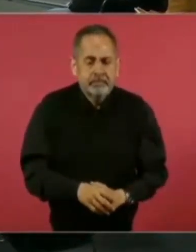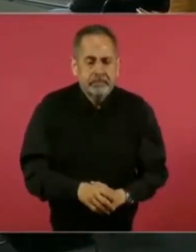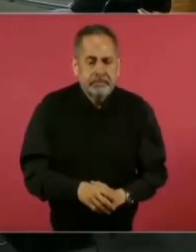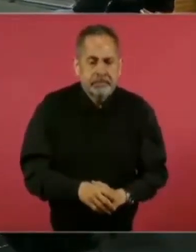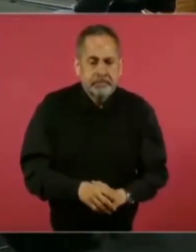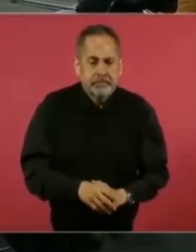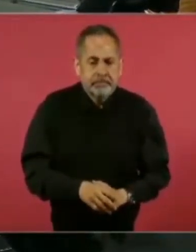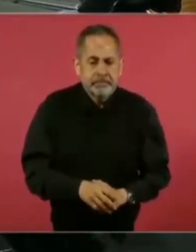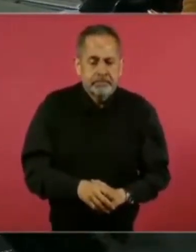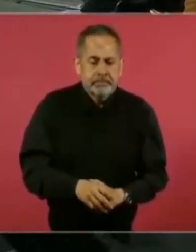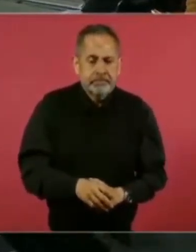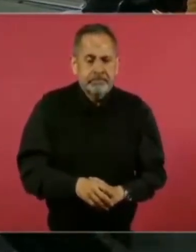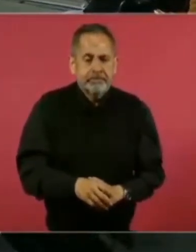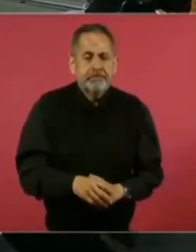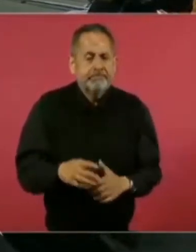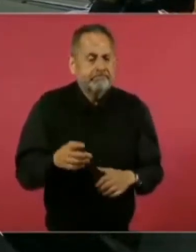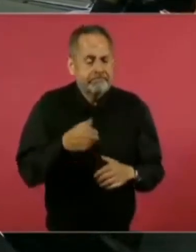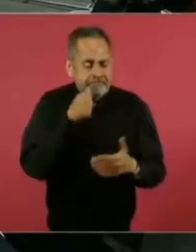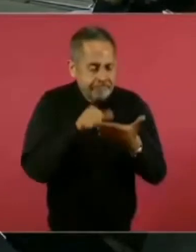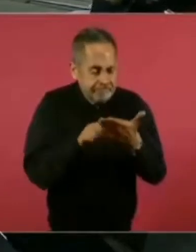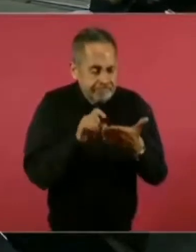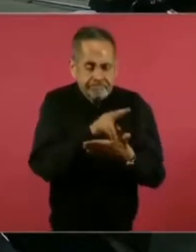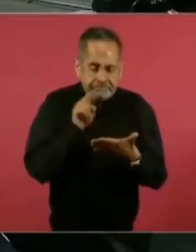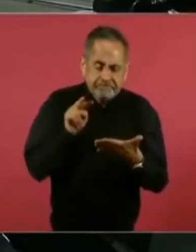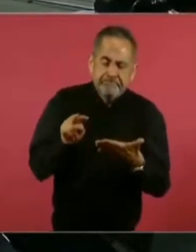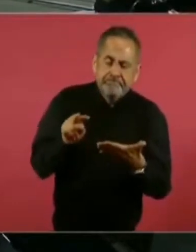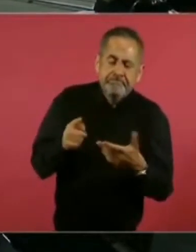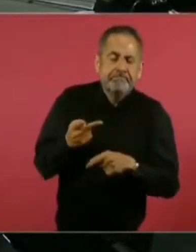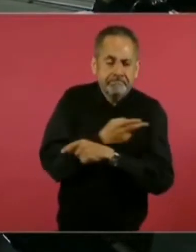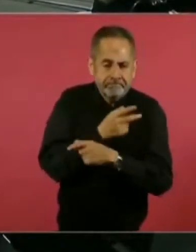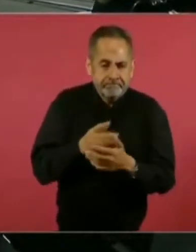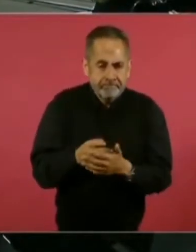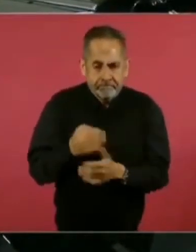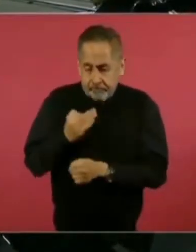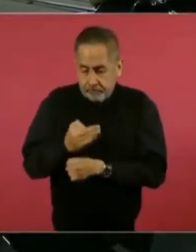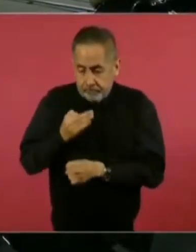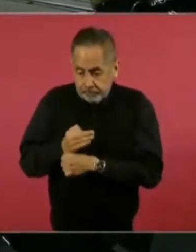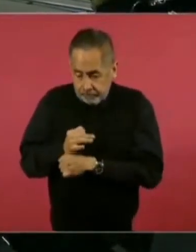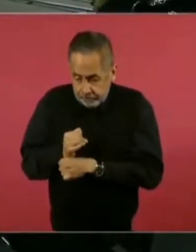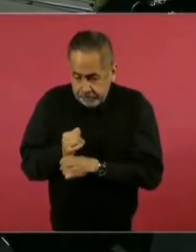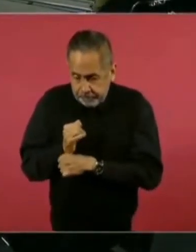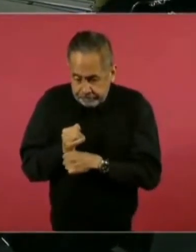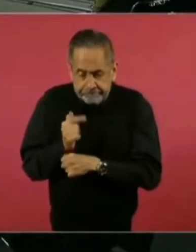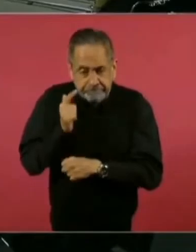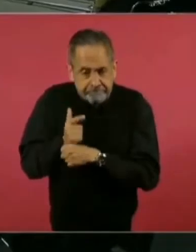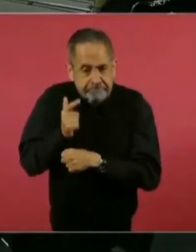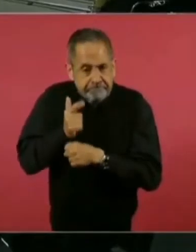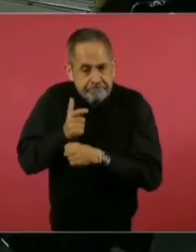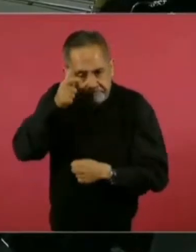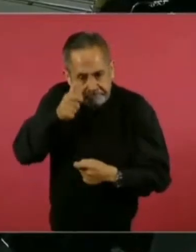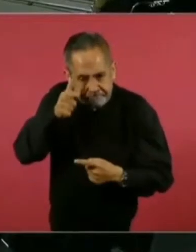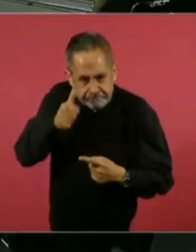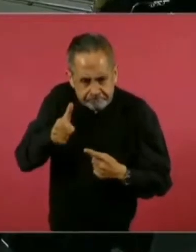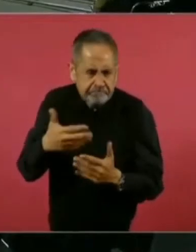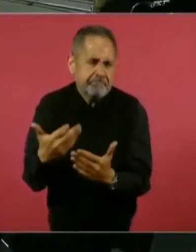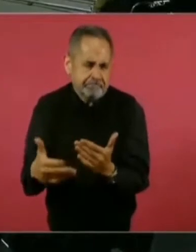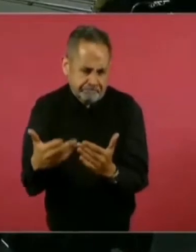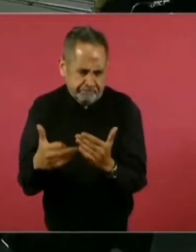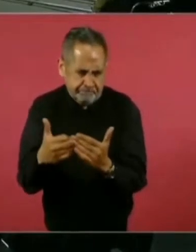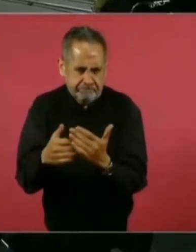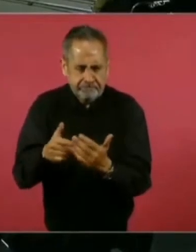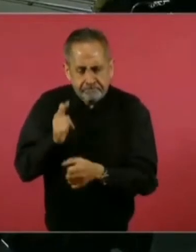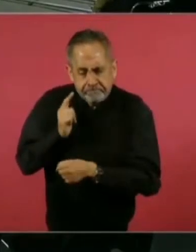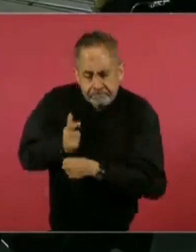sobre lo sucedido y lo que se lleva hasta ahora de la